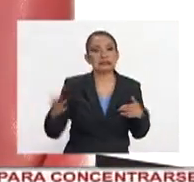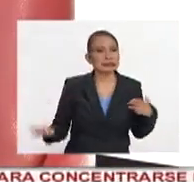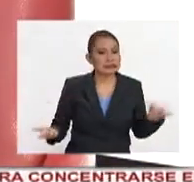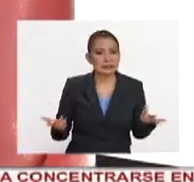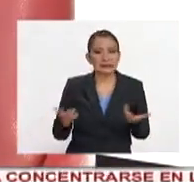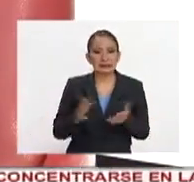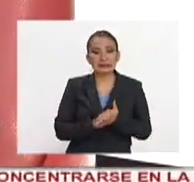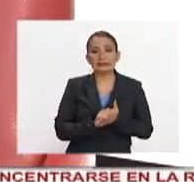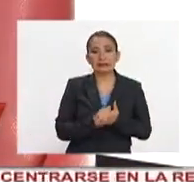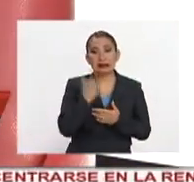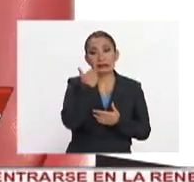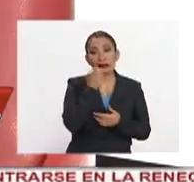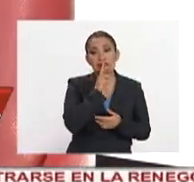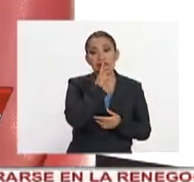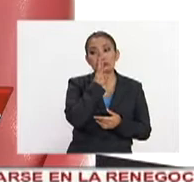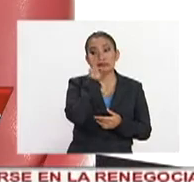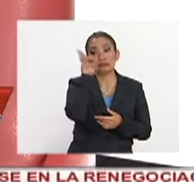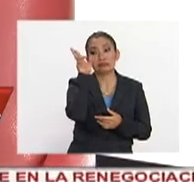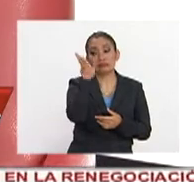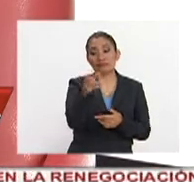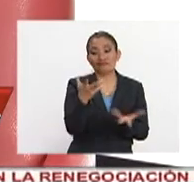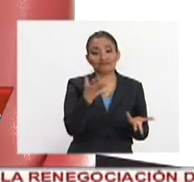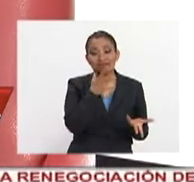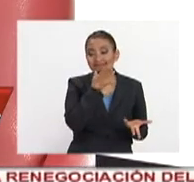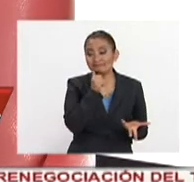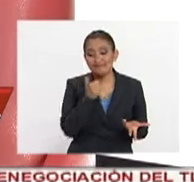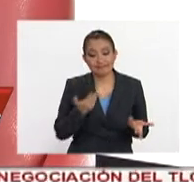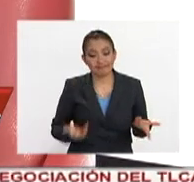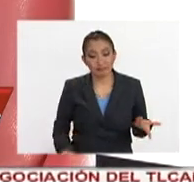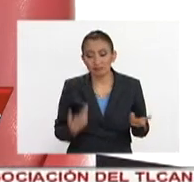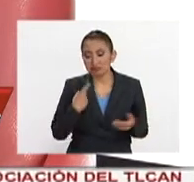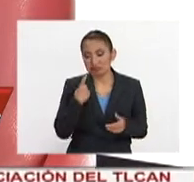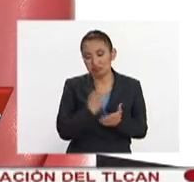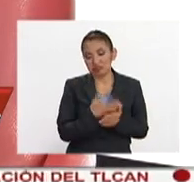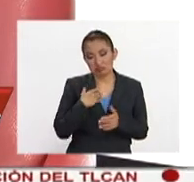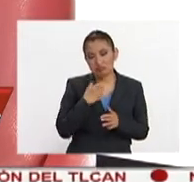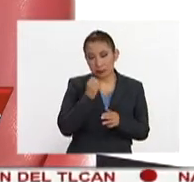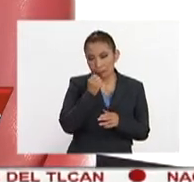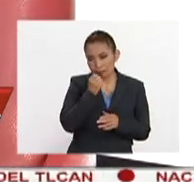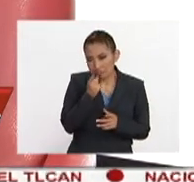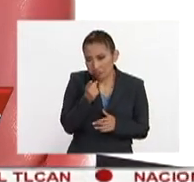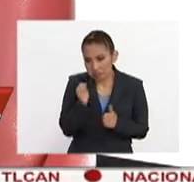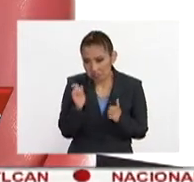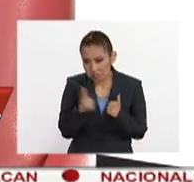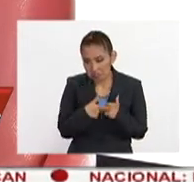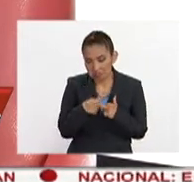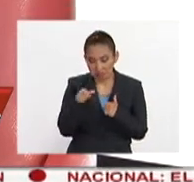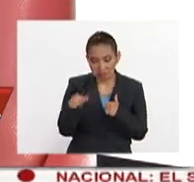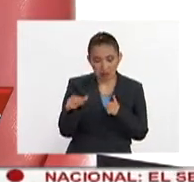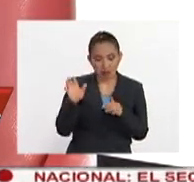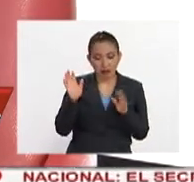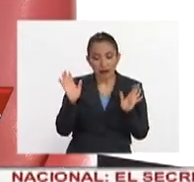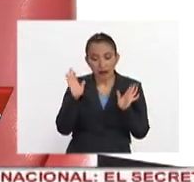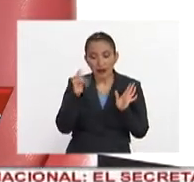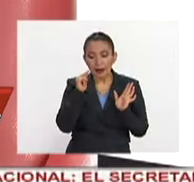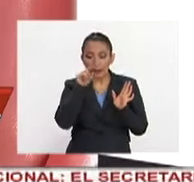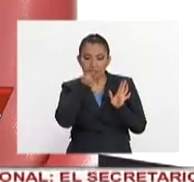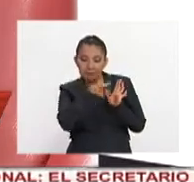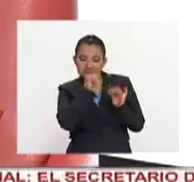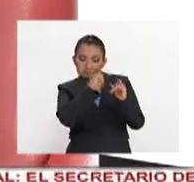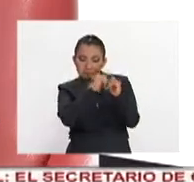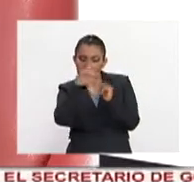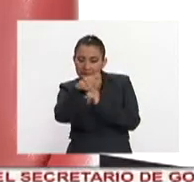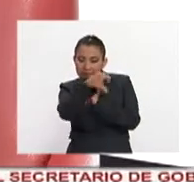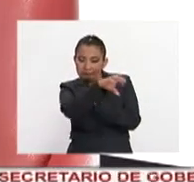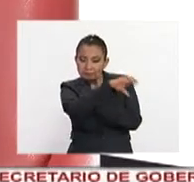tengo, cristal. quisiera tenerla, pero no la tengo. Bueno, lo único que me puedo atrever a decir es que el peso de las instituciones,